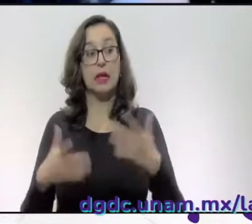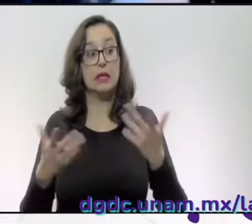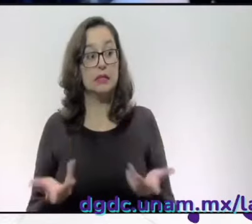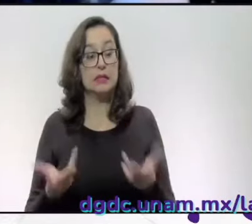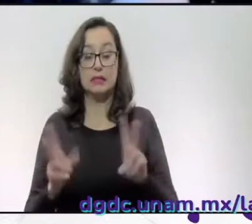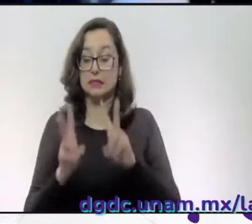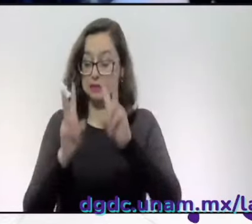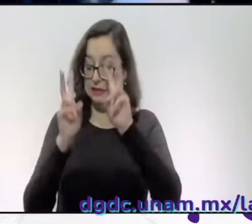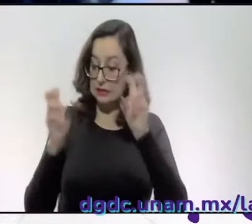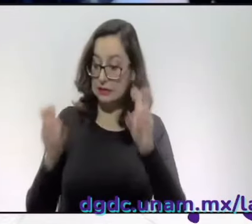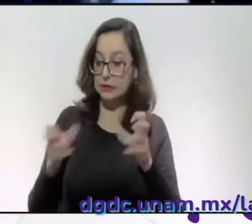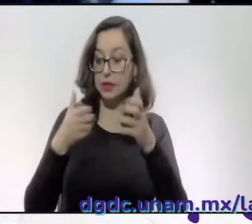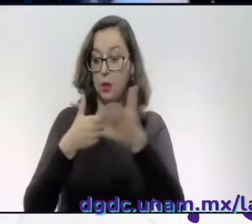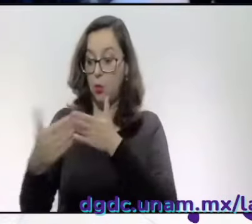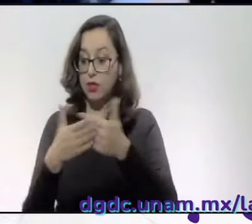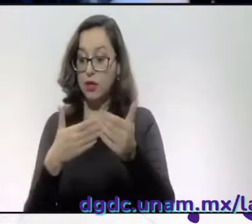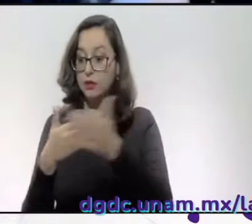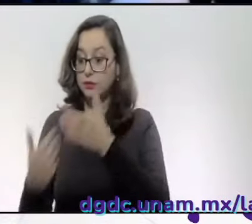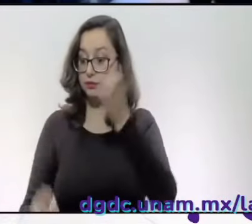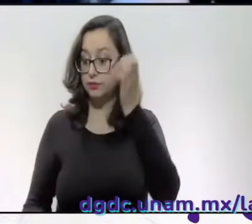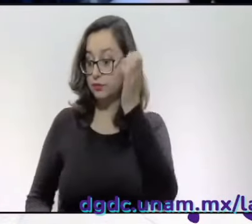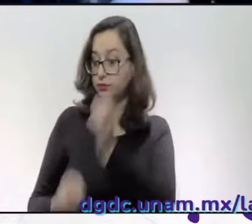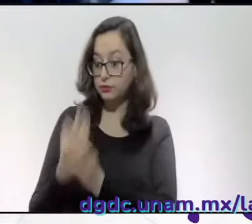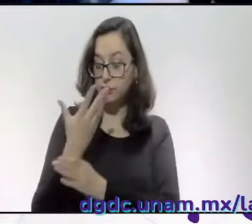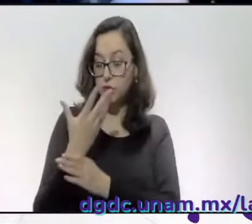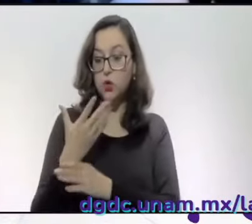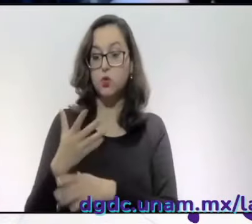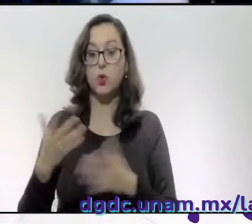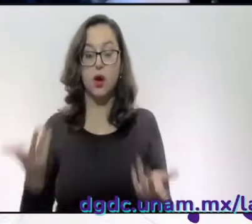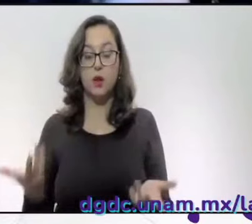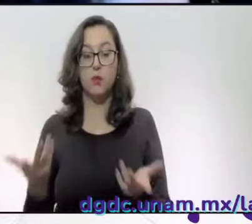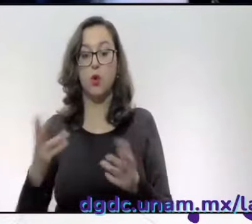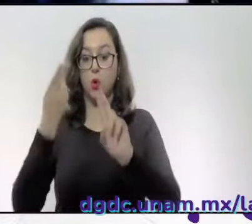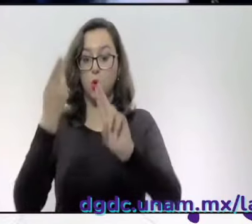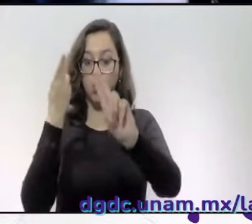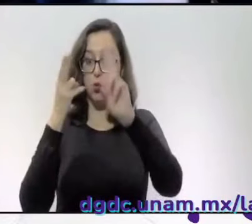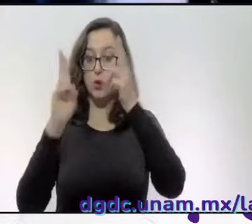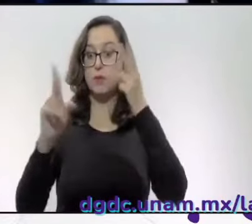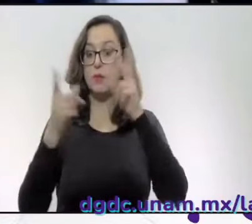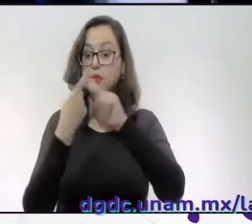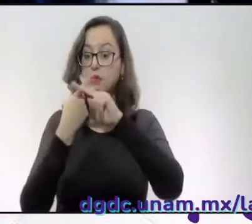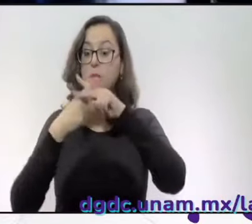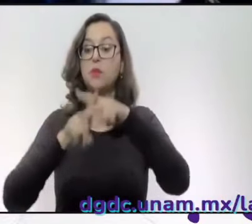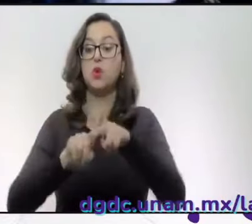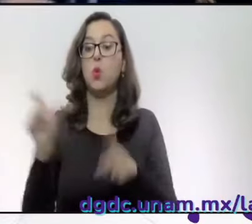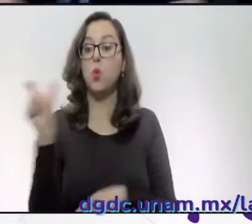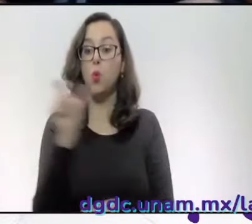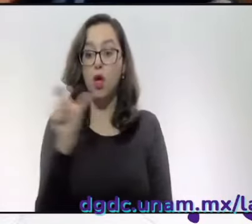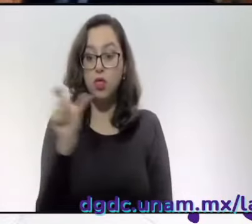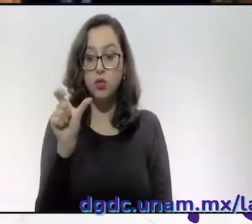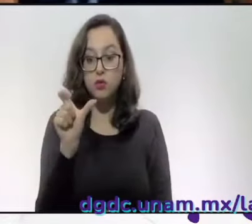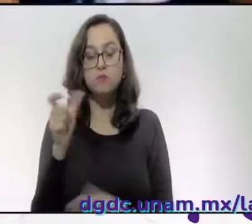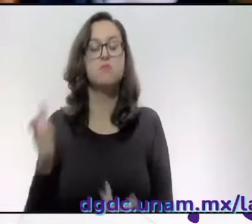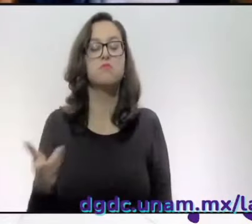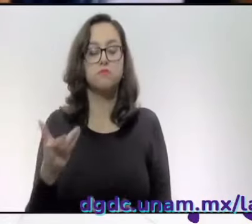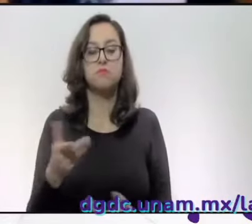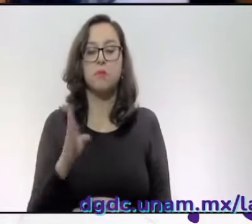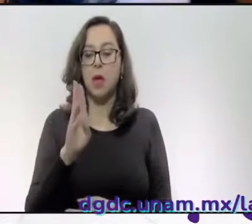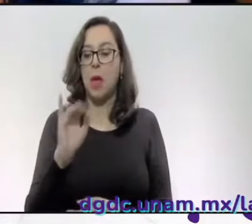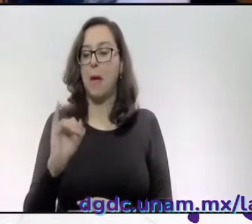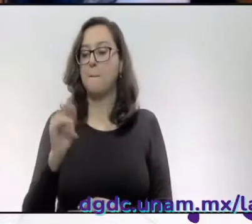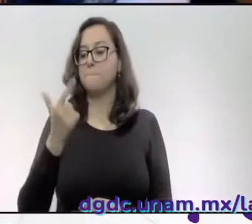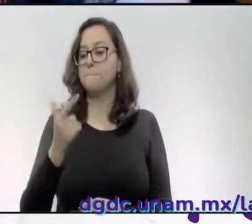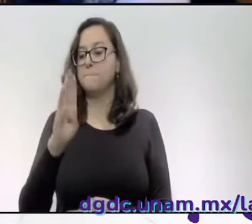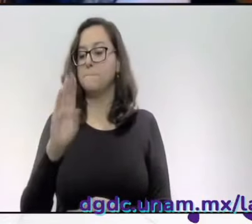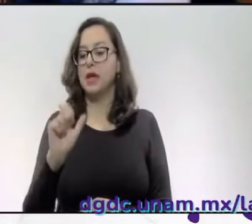física moderna, de la astrofísica moderna, el universo se inició en la gran explosión. Curiosamente, sabemos